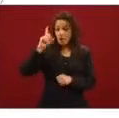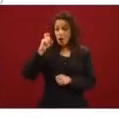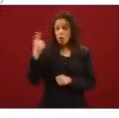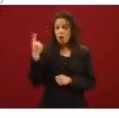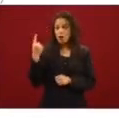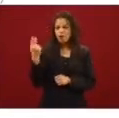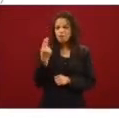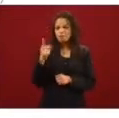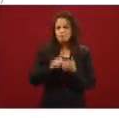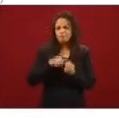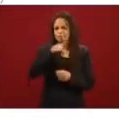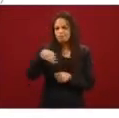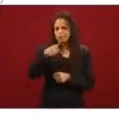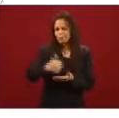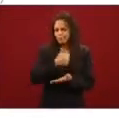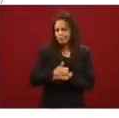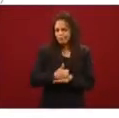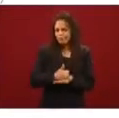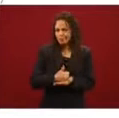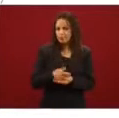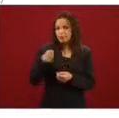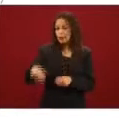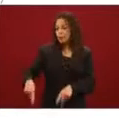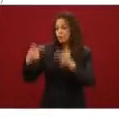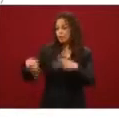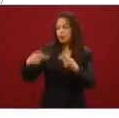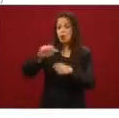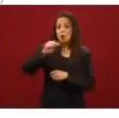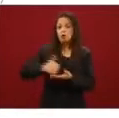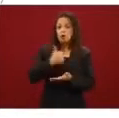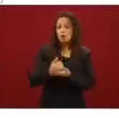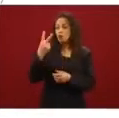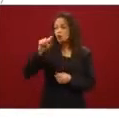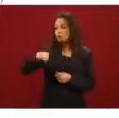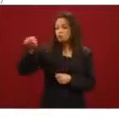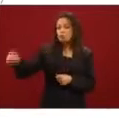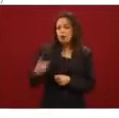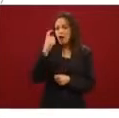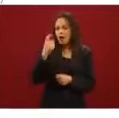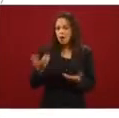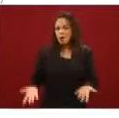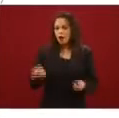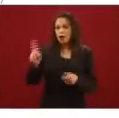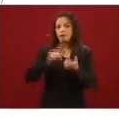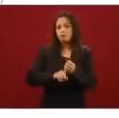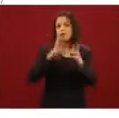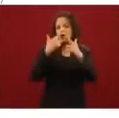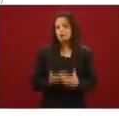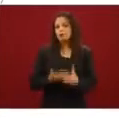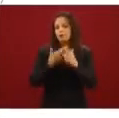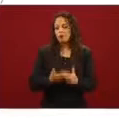necesita la ciudad, le está vendiendo incluso a otras 2 ciudades agua. Entonces, o sea, le sobra agua